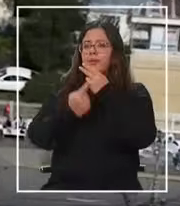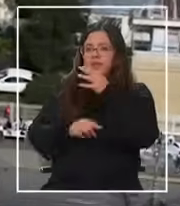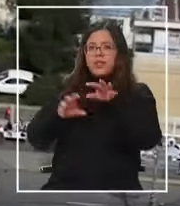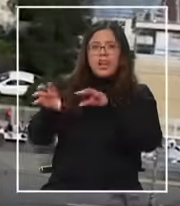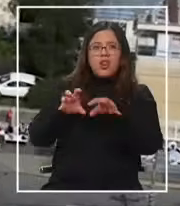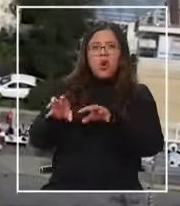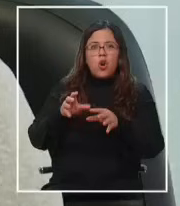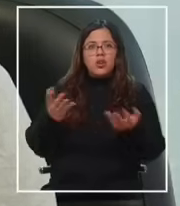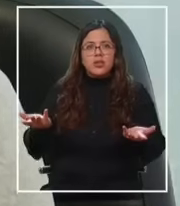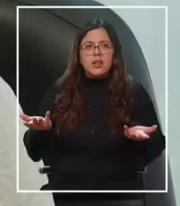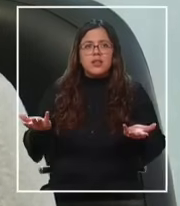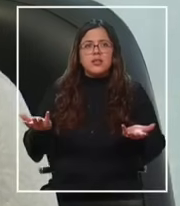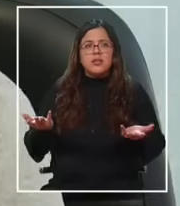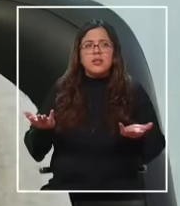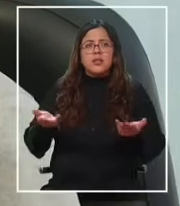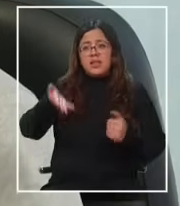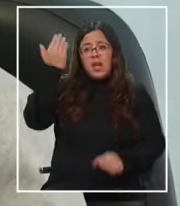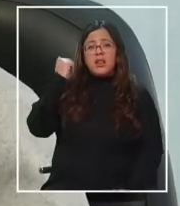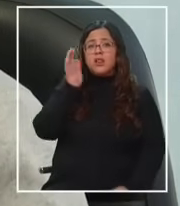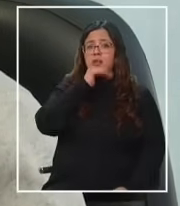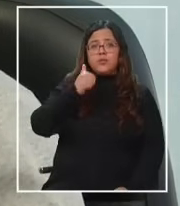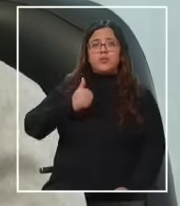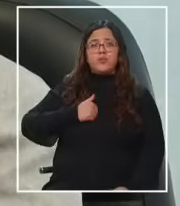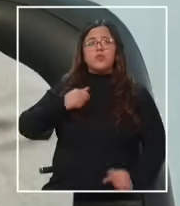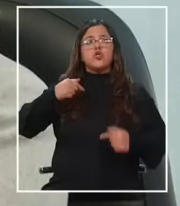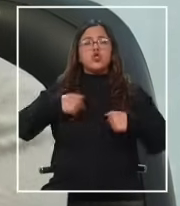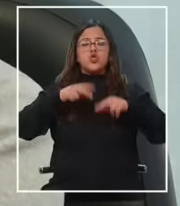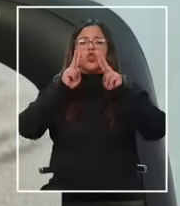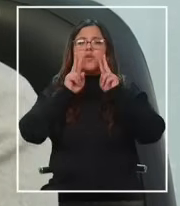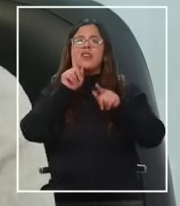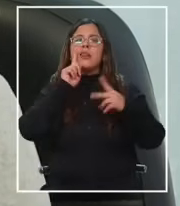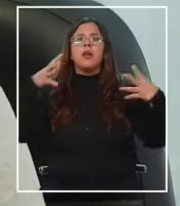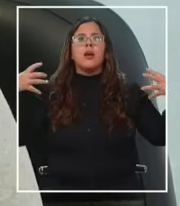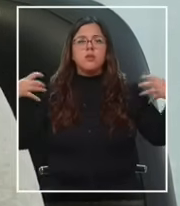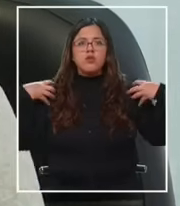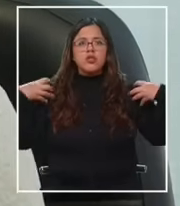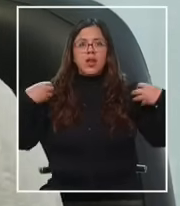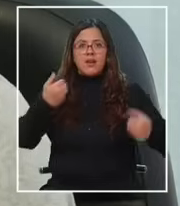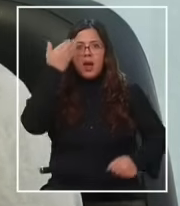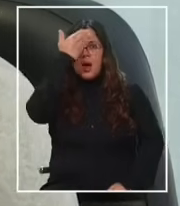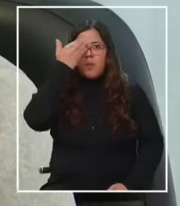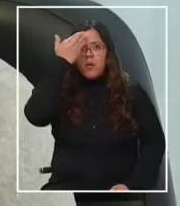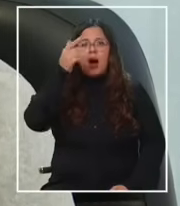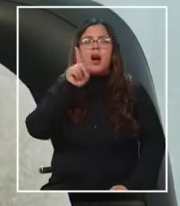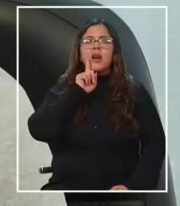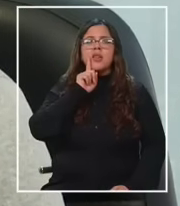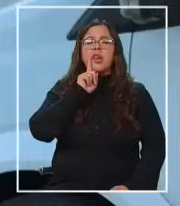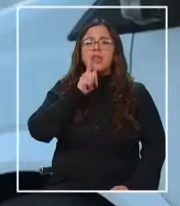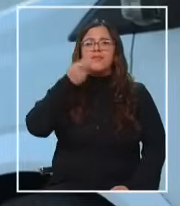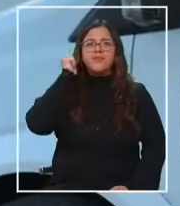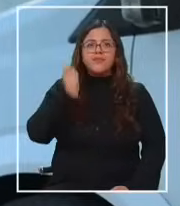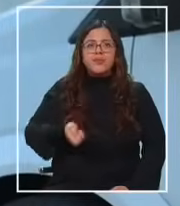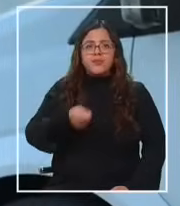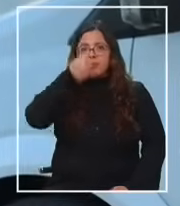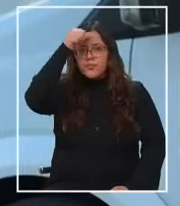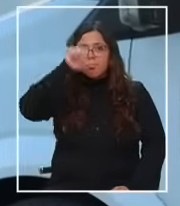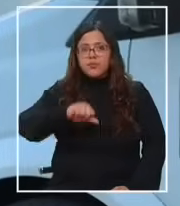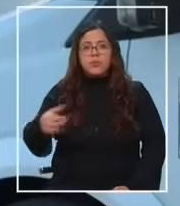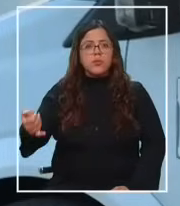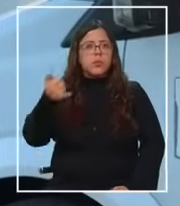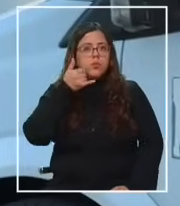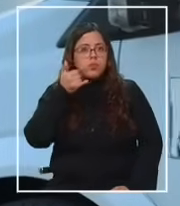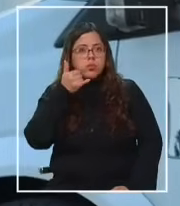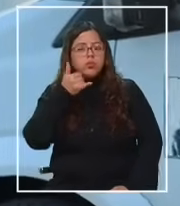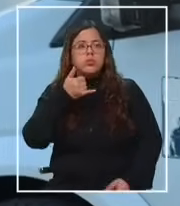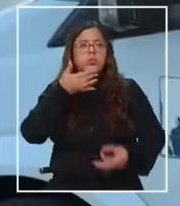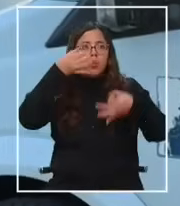en principio, no se cumplieron. Lo que yo tengo que hacer es ver quién tiene la responsabilidad de preocuparse de eso y a quién yo se lo puedo imputar. Una llamada da cuenta